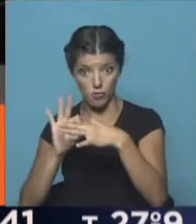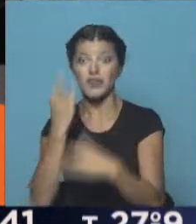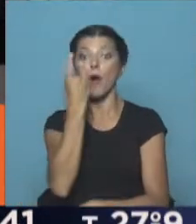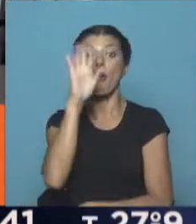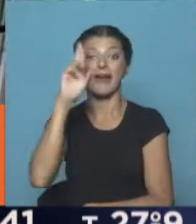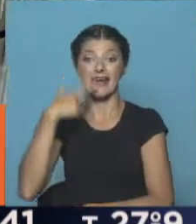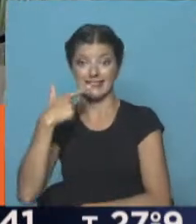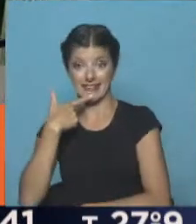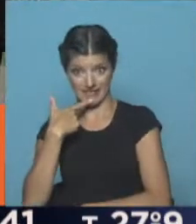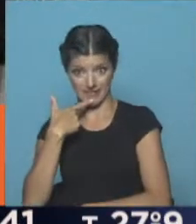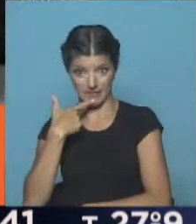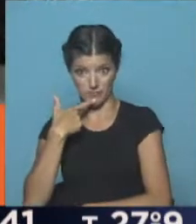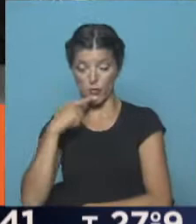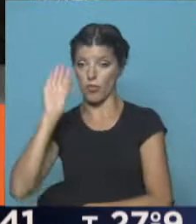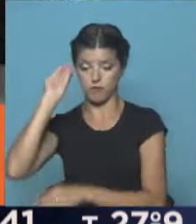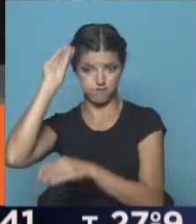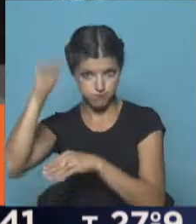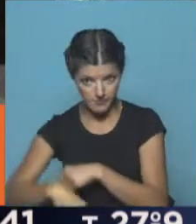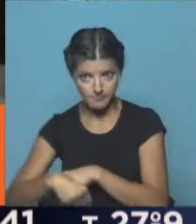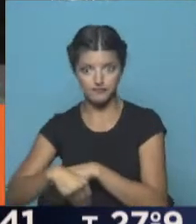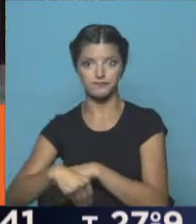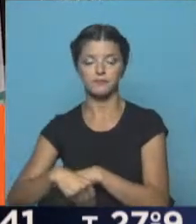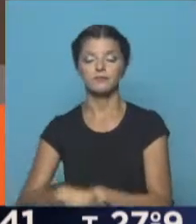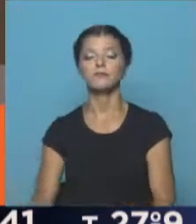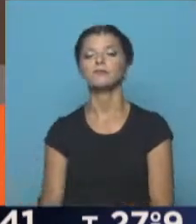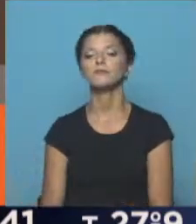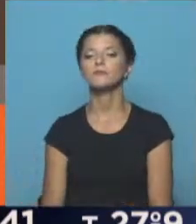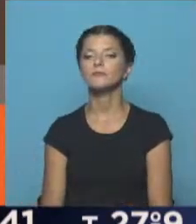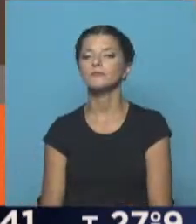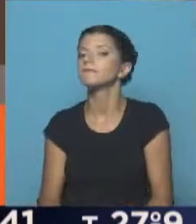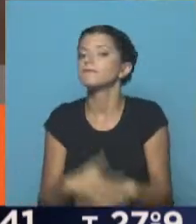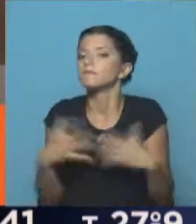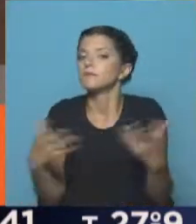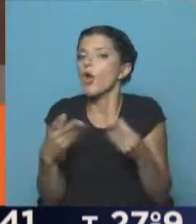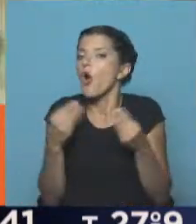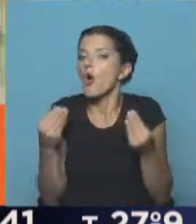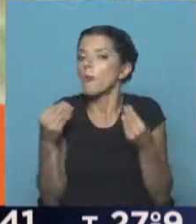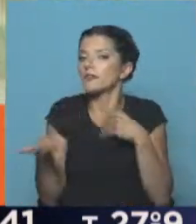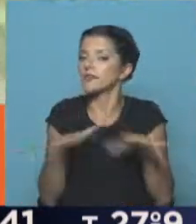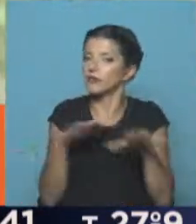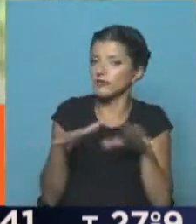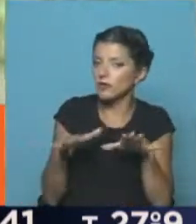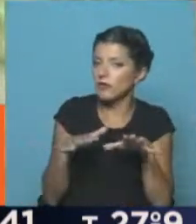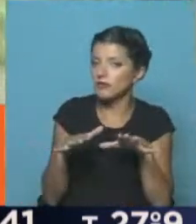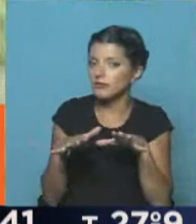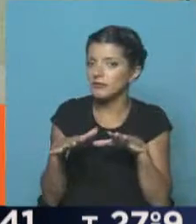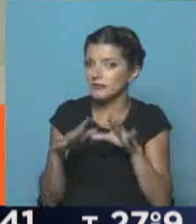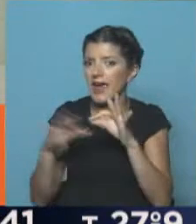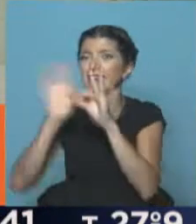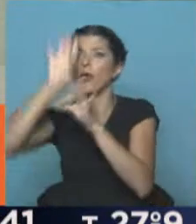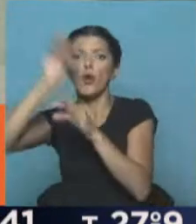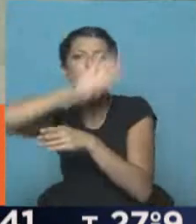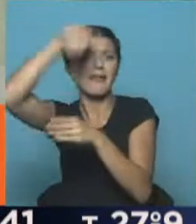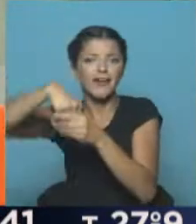finalmente cayó el muro y cuando colapsó la unión soviética como es la situación están en europa no están en